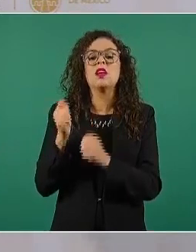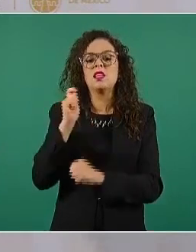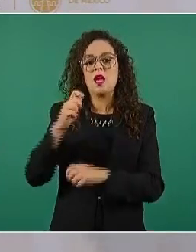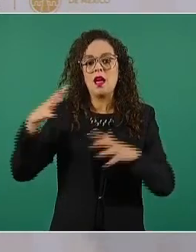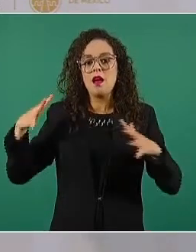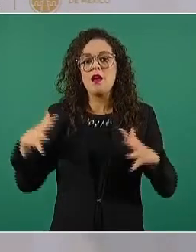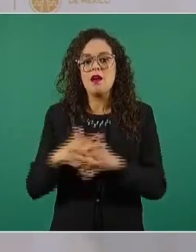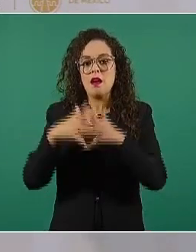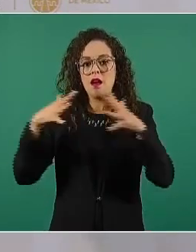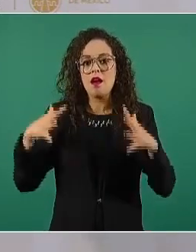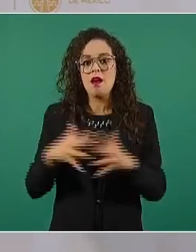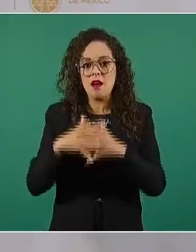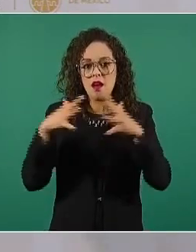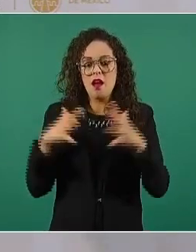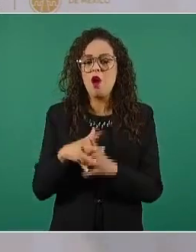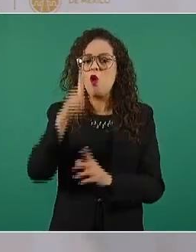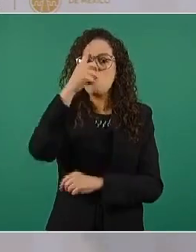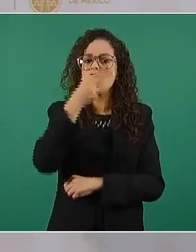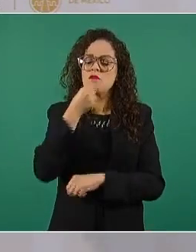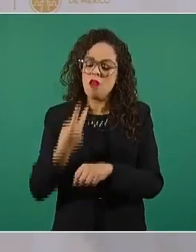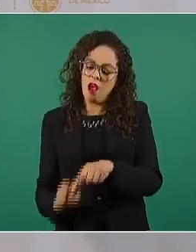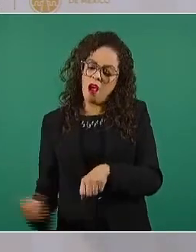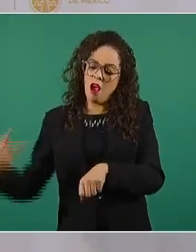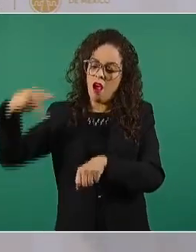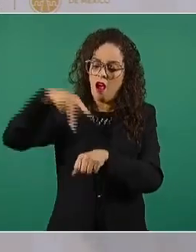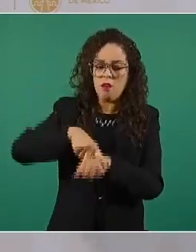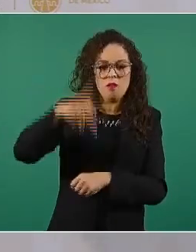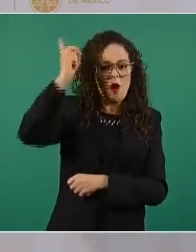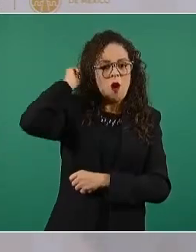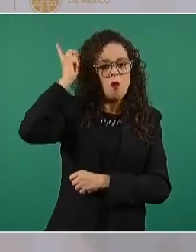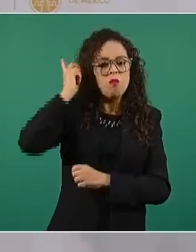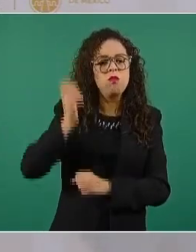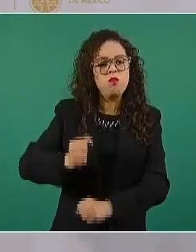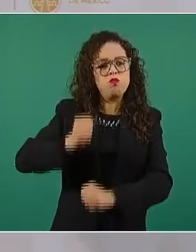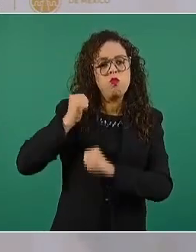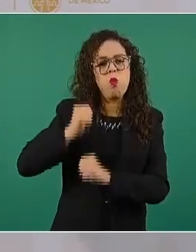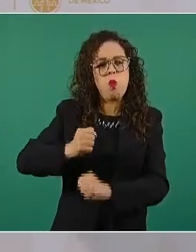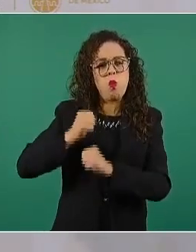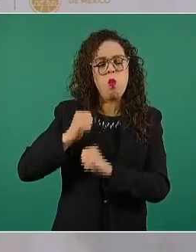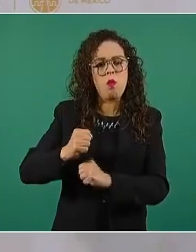a caballo que figuraba ser el apóstol Santiago,